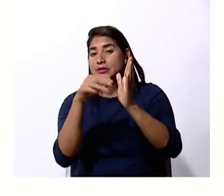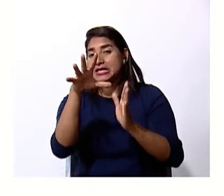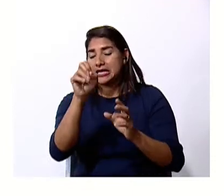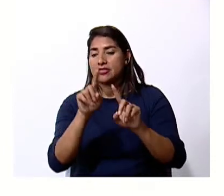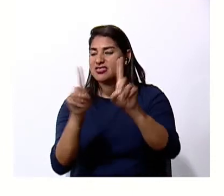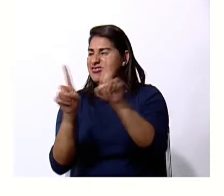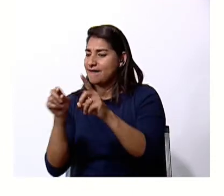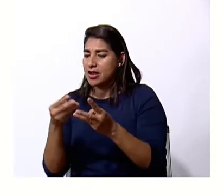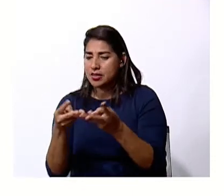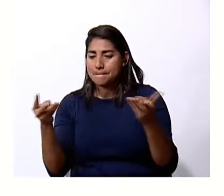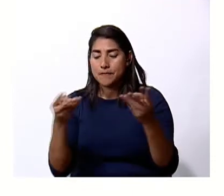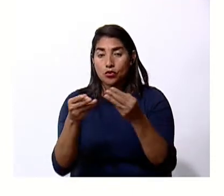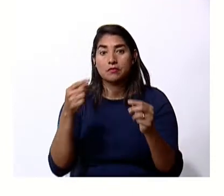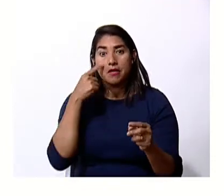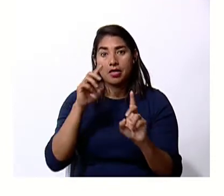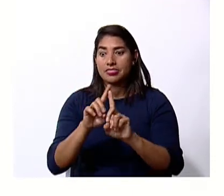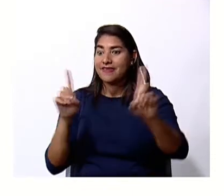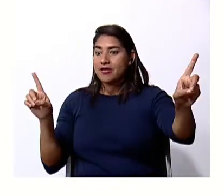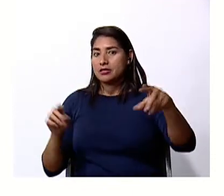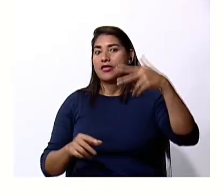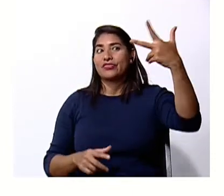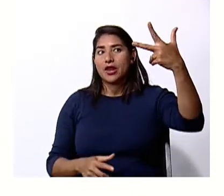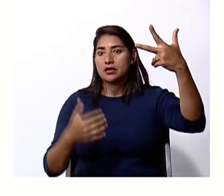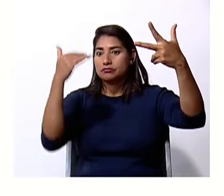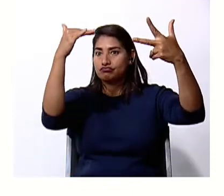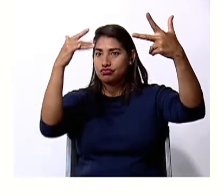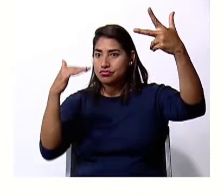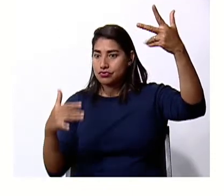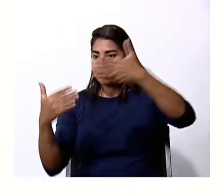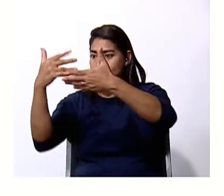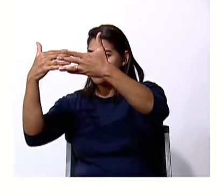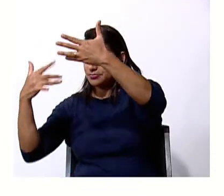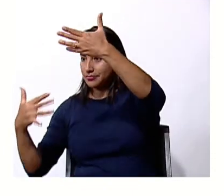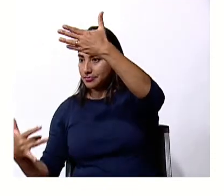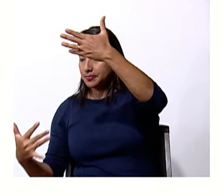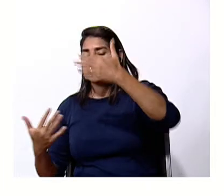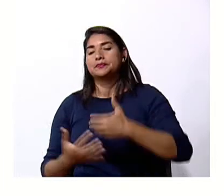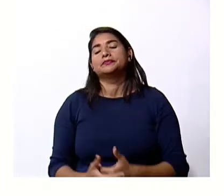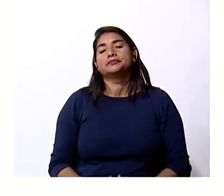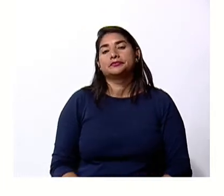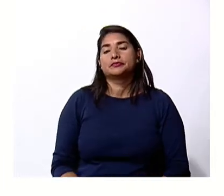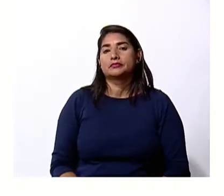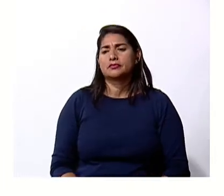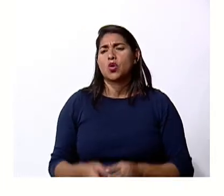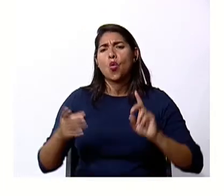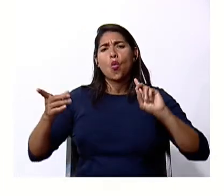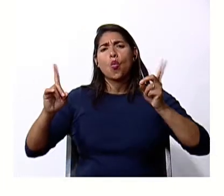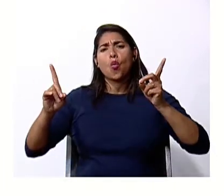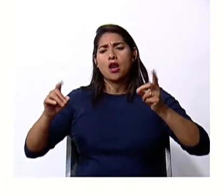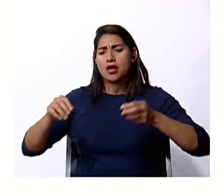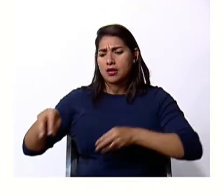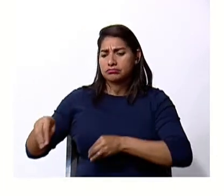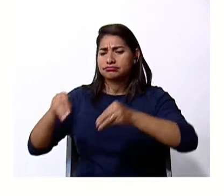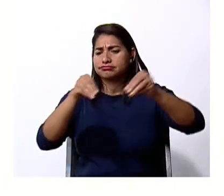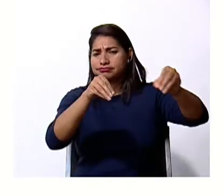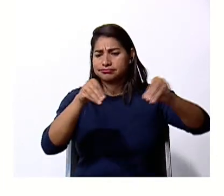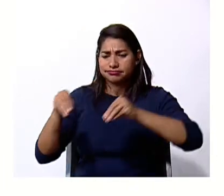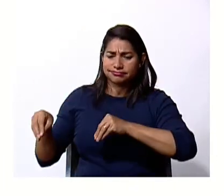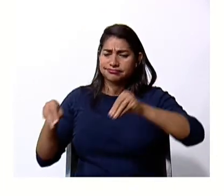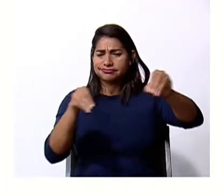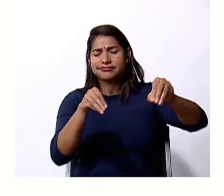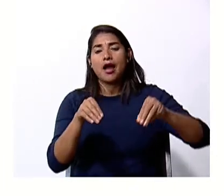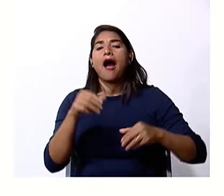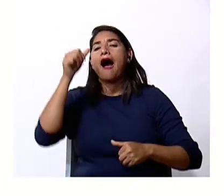3.500 productos. Vean la diferencia, ¿verdad? En esa época eran solo 3. ¿Cuál era el transporte? Como les recuerdo,